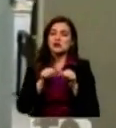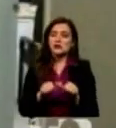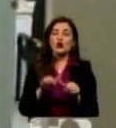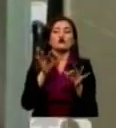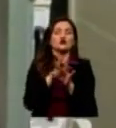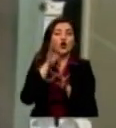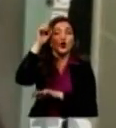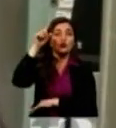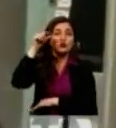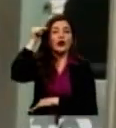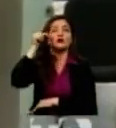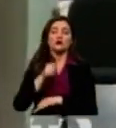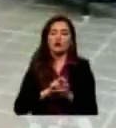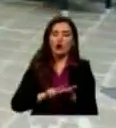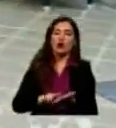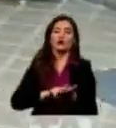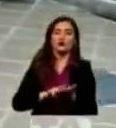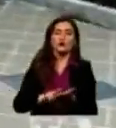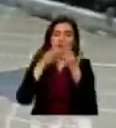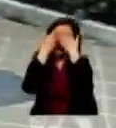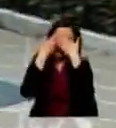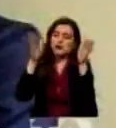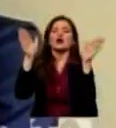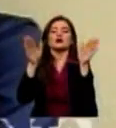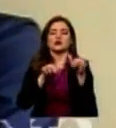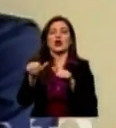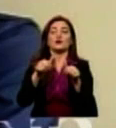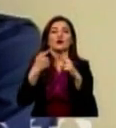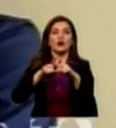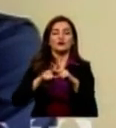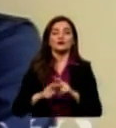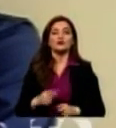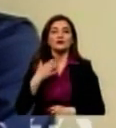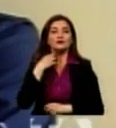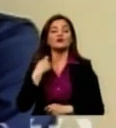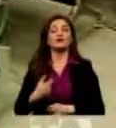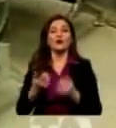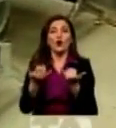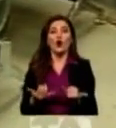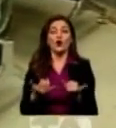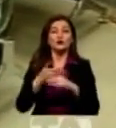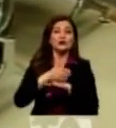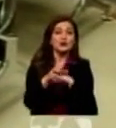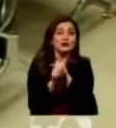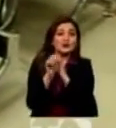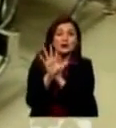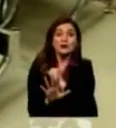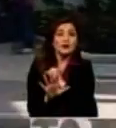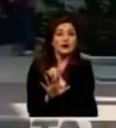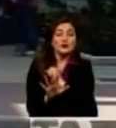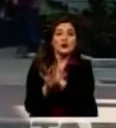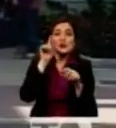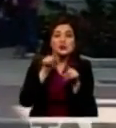con funcionarios del gobierno. Hay la apertura de iniciar los trámites, asegura Rodríguez, pero de momento, 5 años después, no se